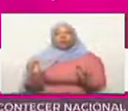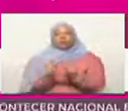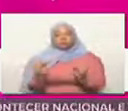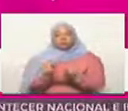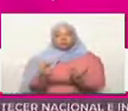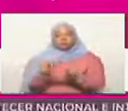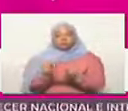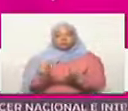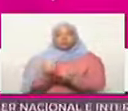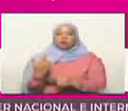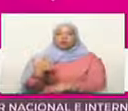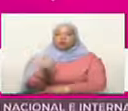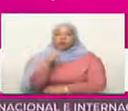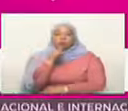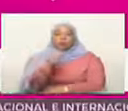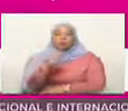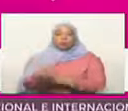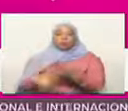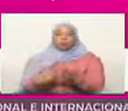El Vigía,